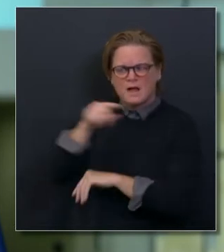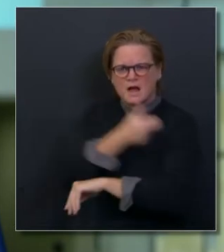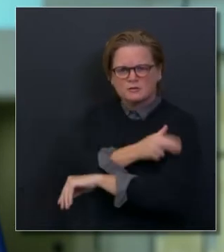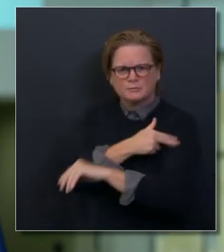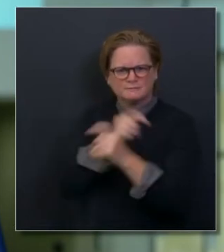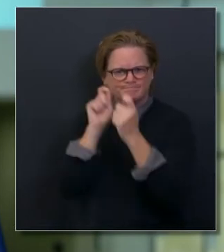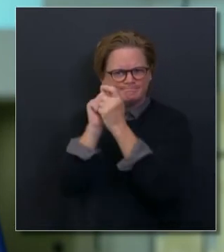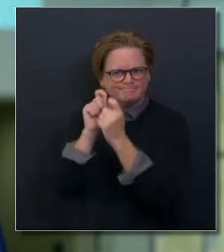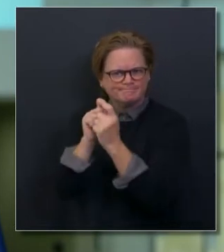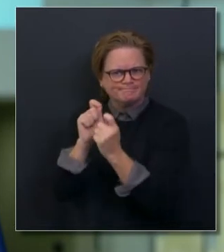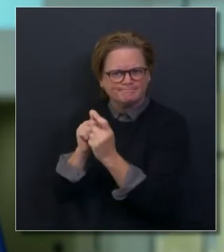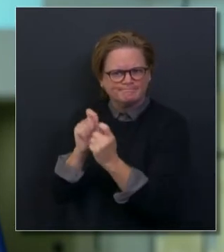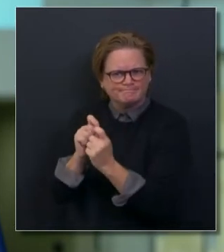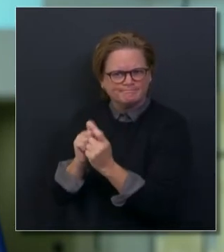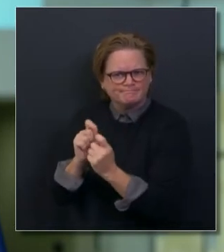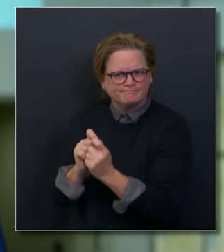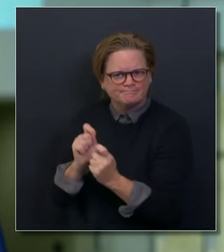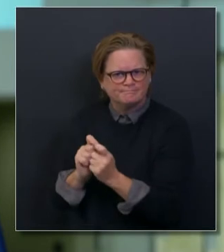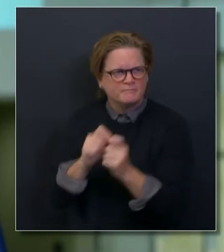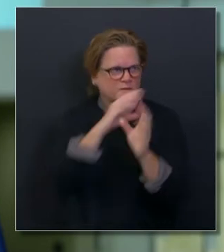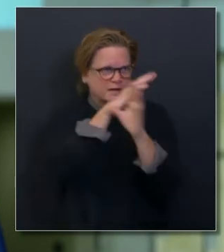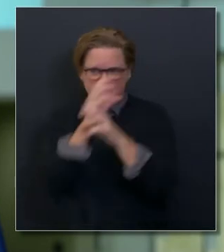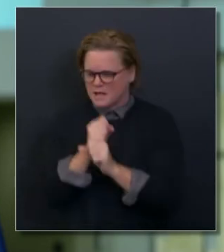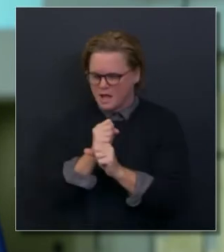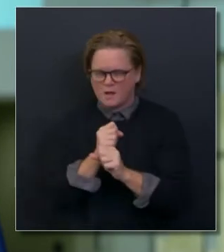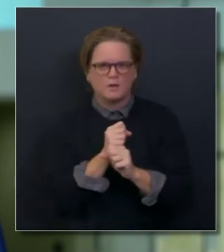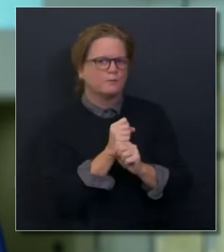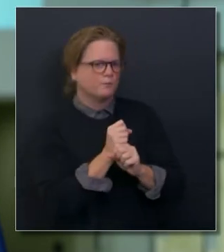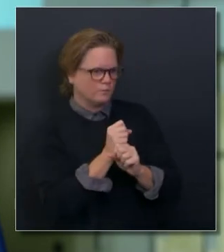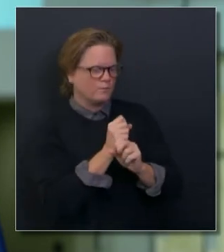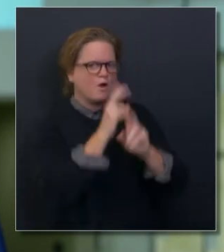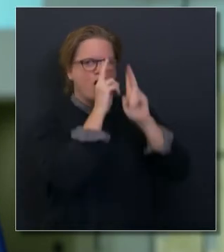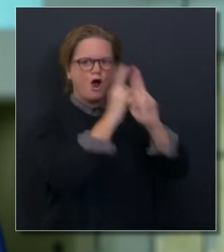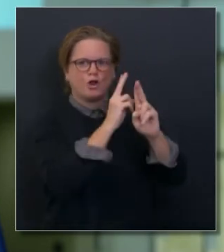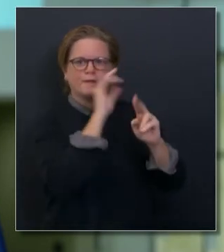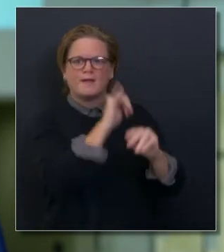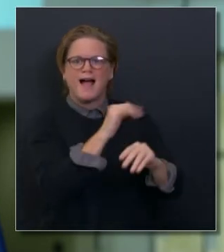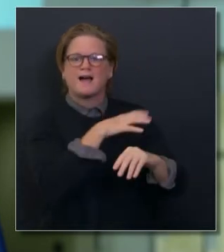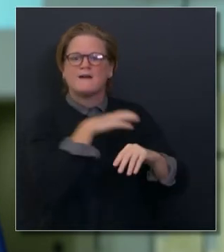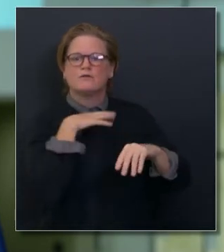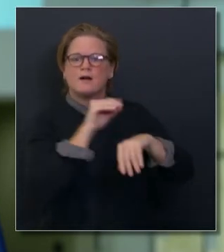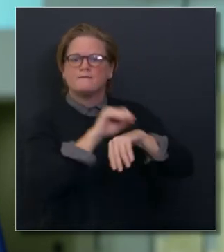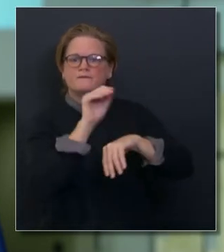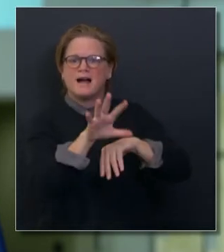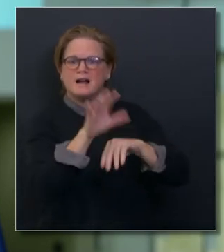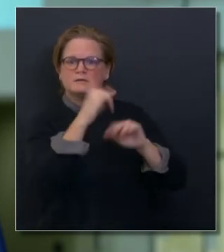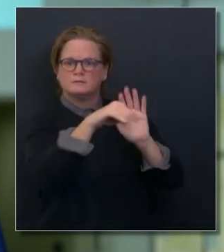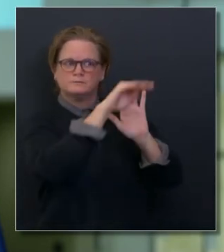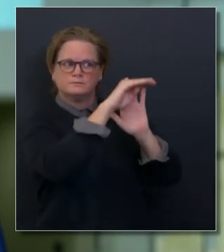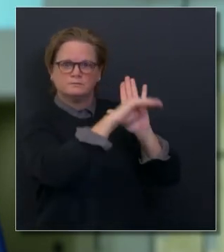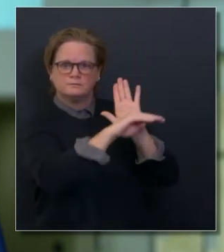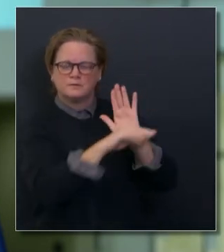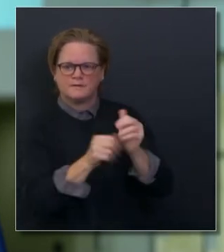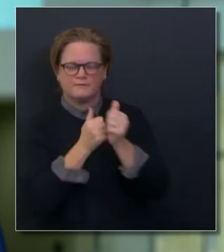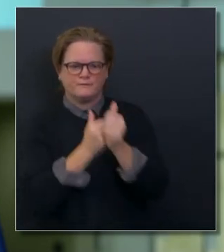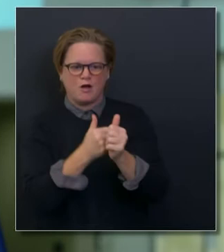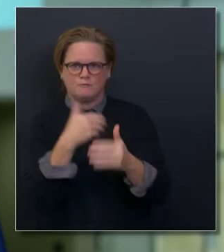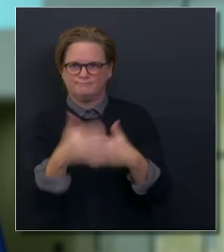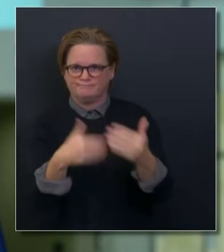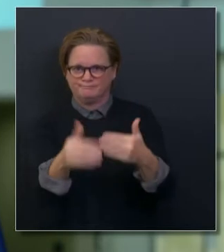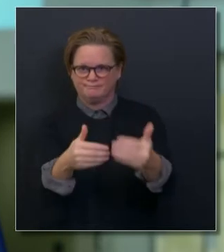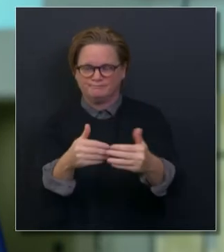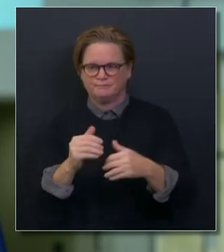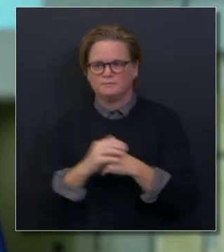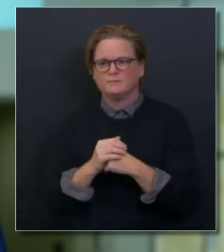publicado. Y también utilizar nuestro sistema de informática.